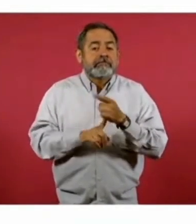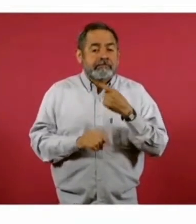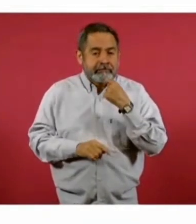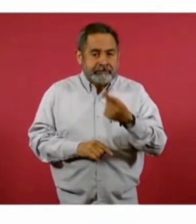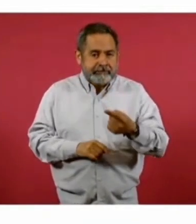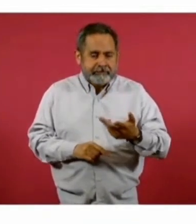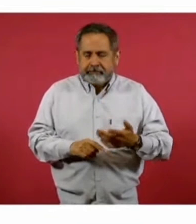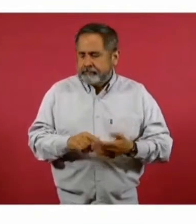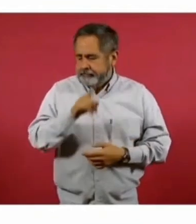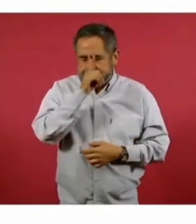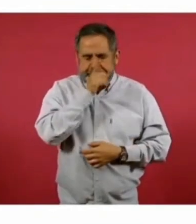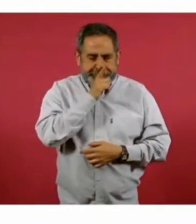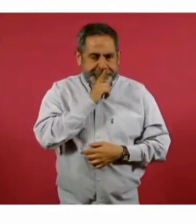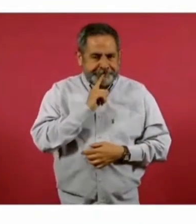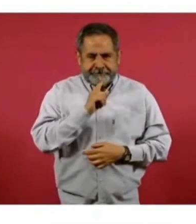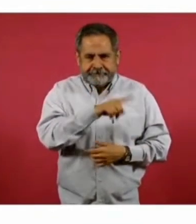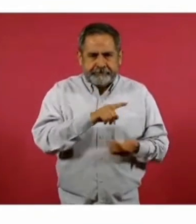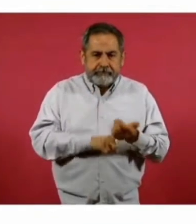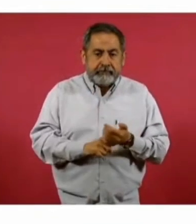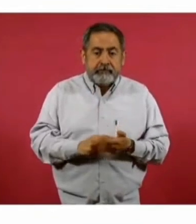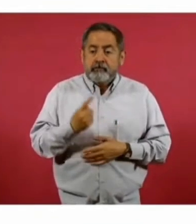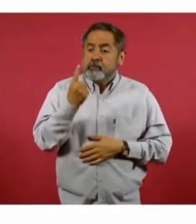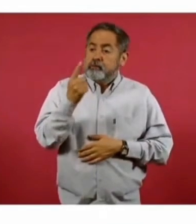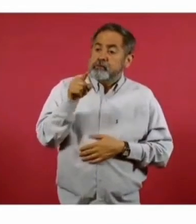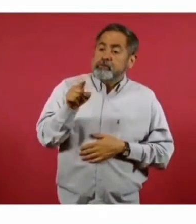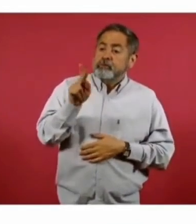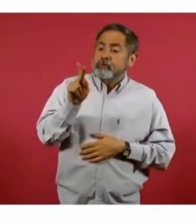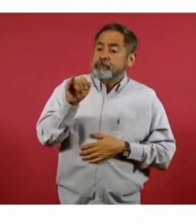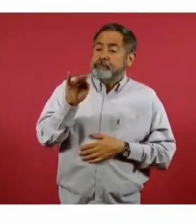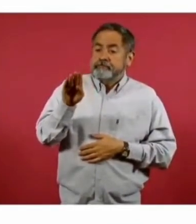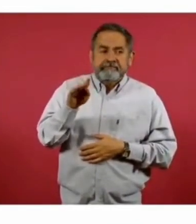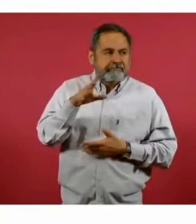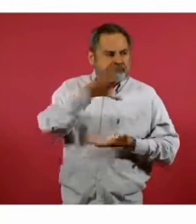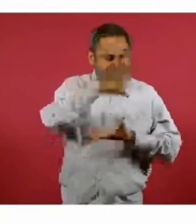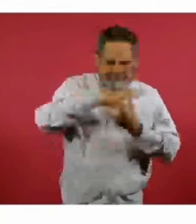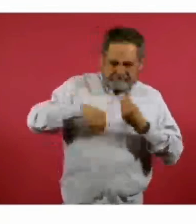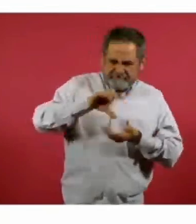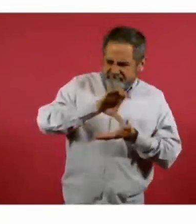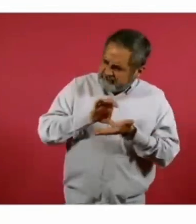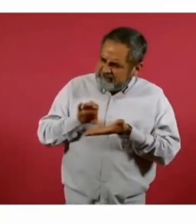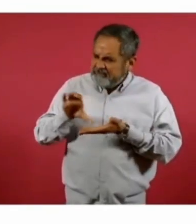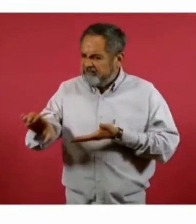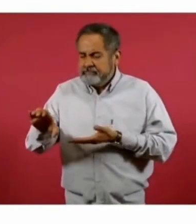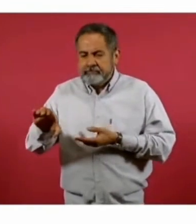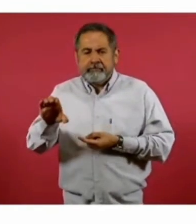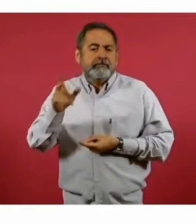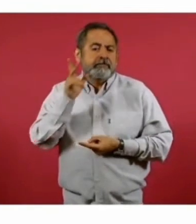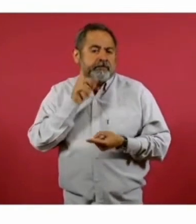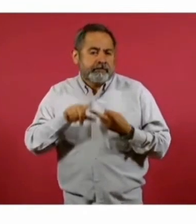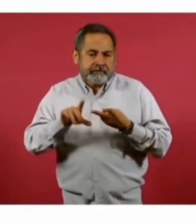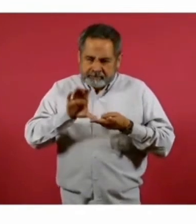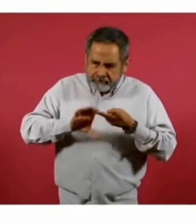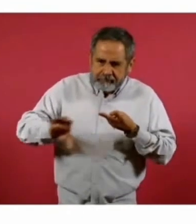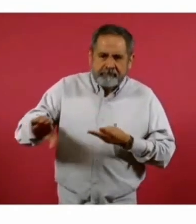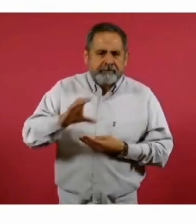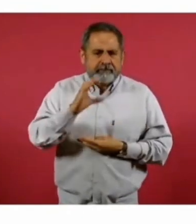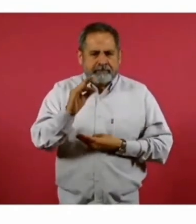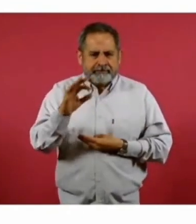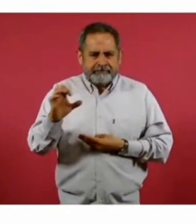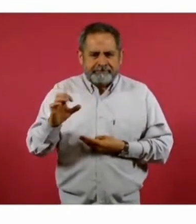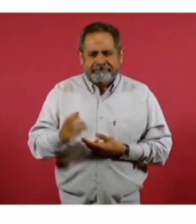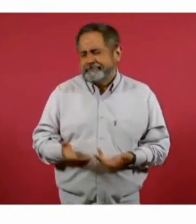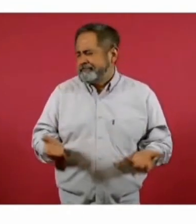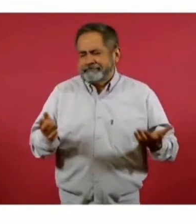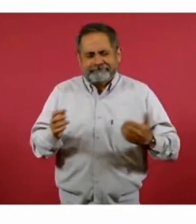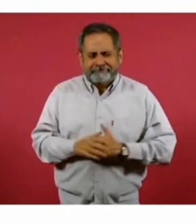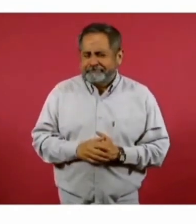esa es otra mentira, que costaría 1% del PIB apoyar a Pemex y a la Comisión Federal de Electricidad. El diario cita